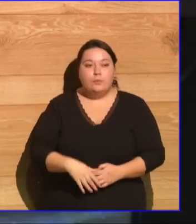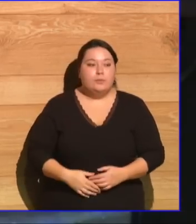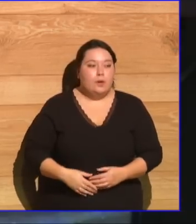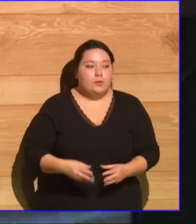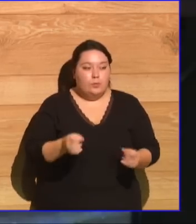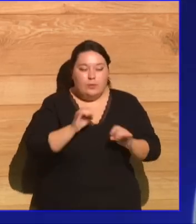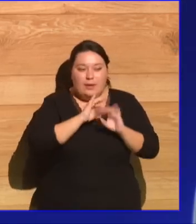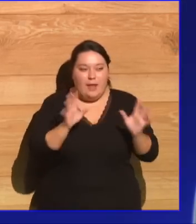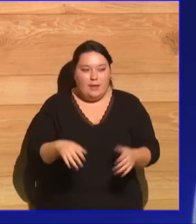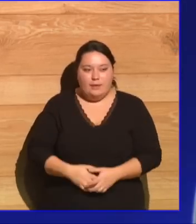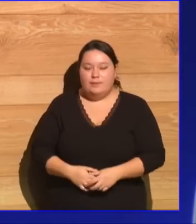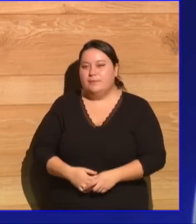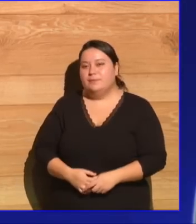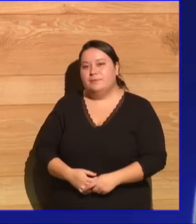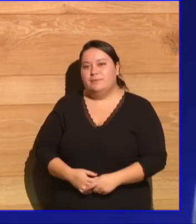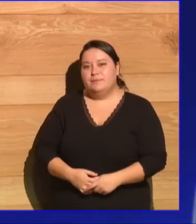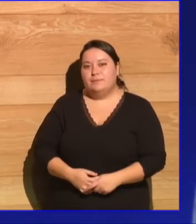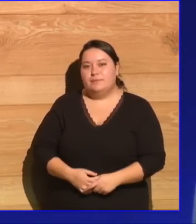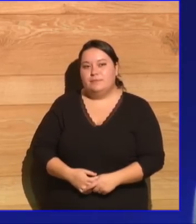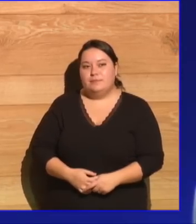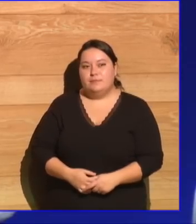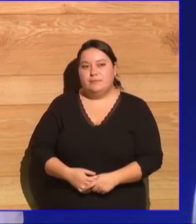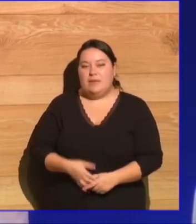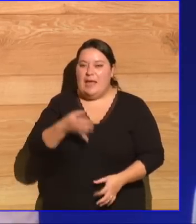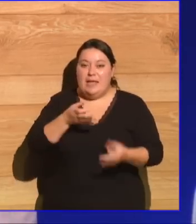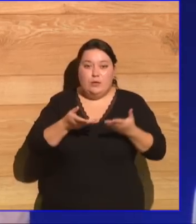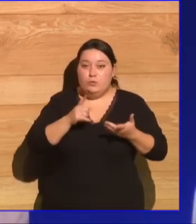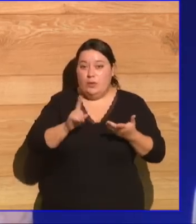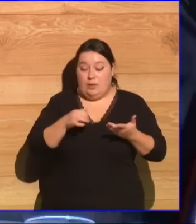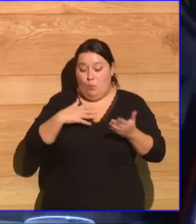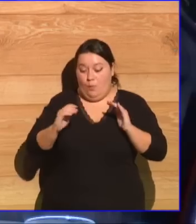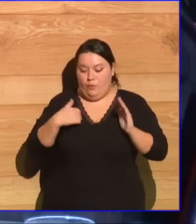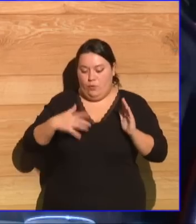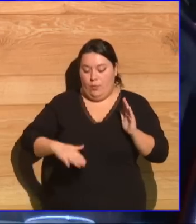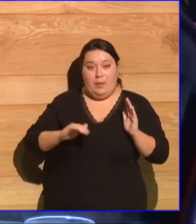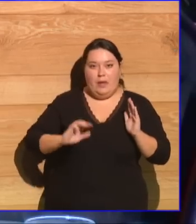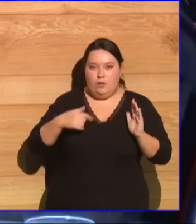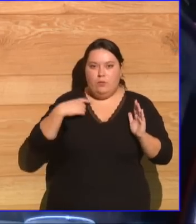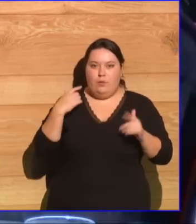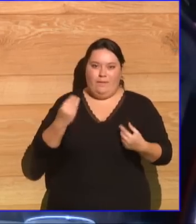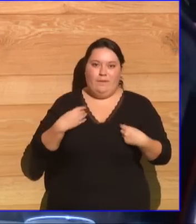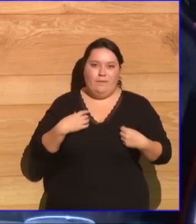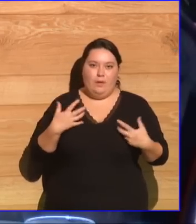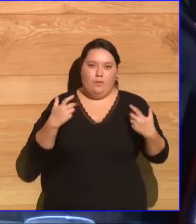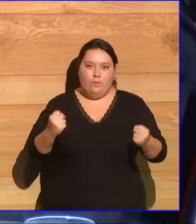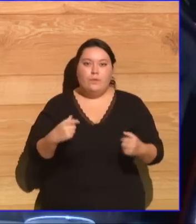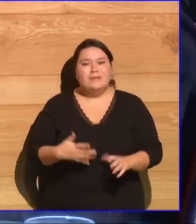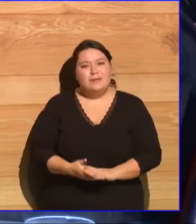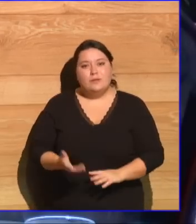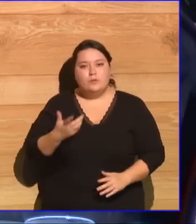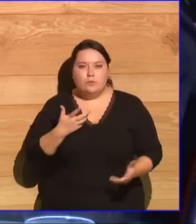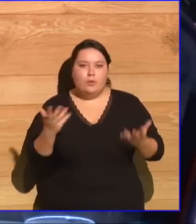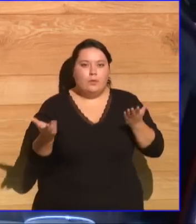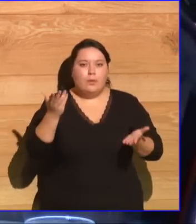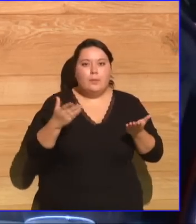muchísima nitidez ¡Ponme pena! las injusticias desde pequeño. Y eso me sucedía con la comparativa